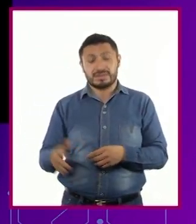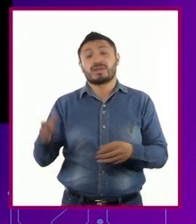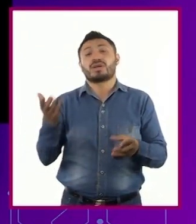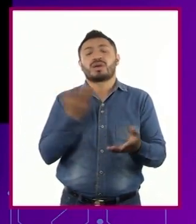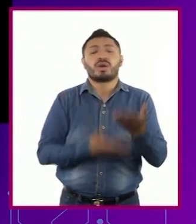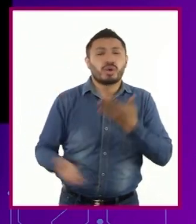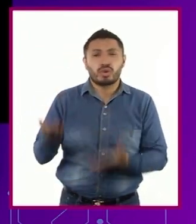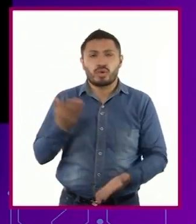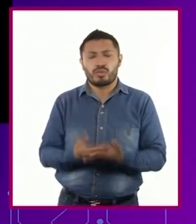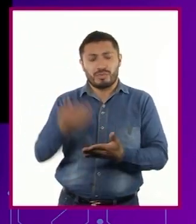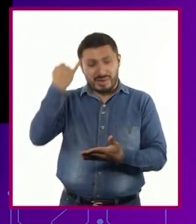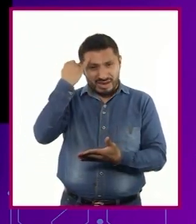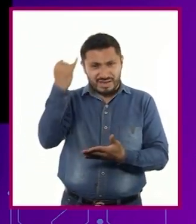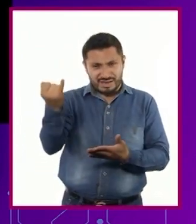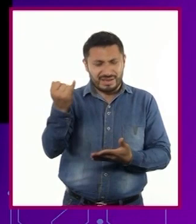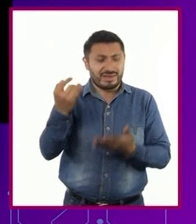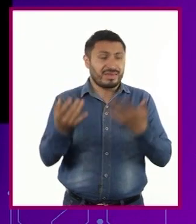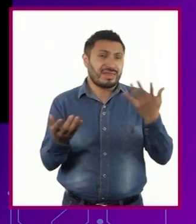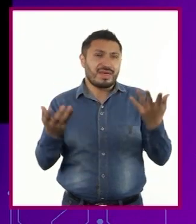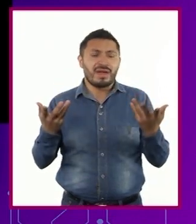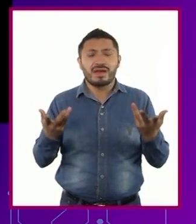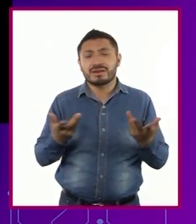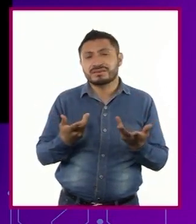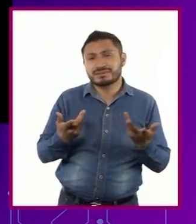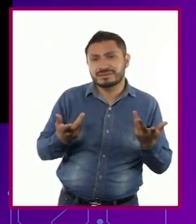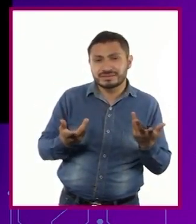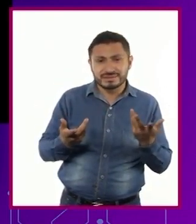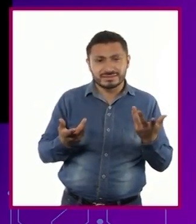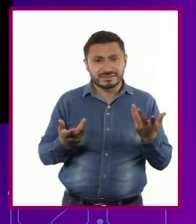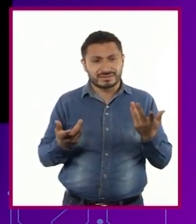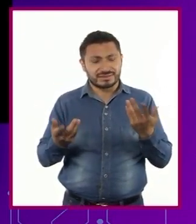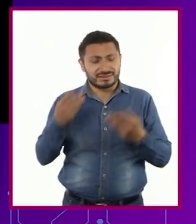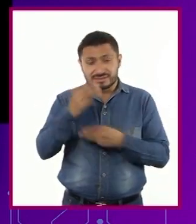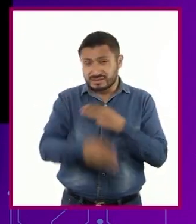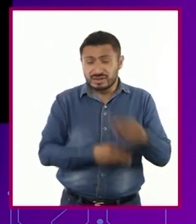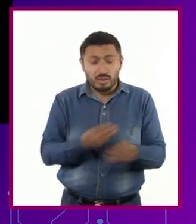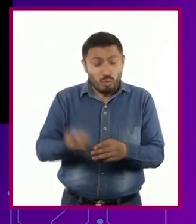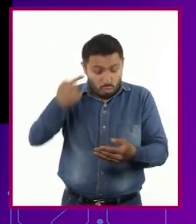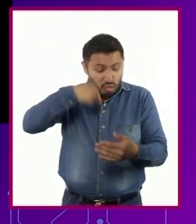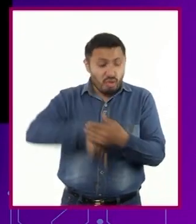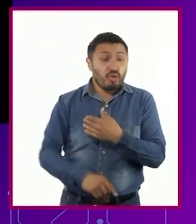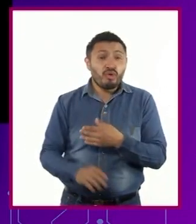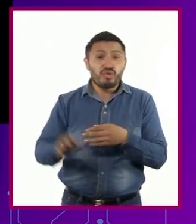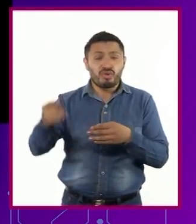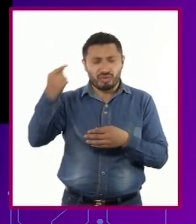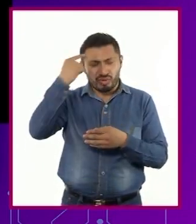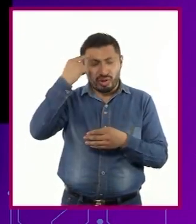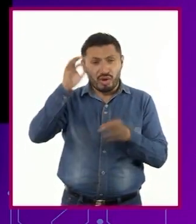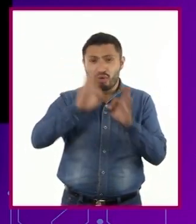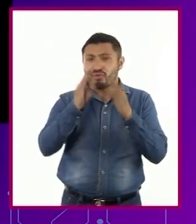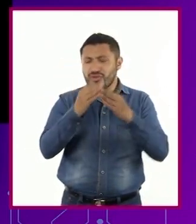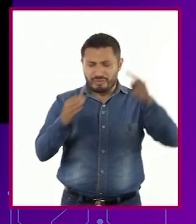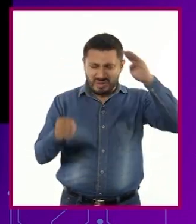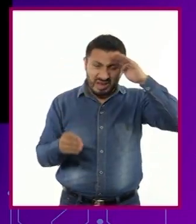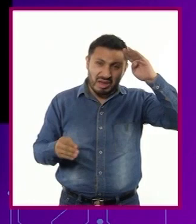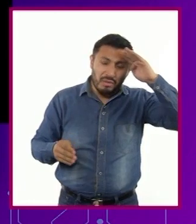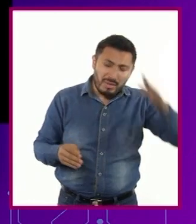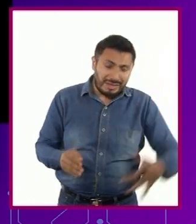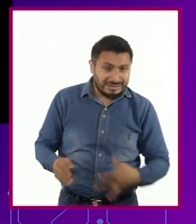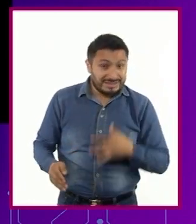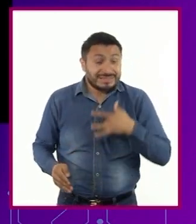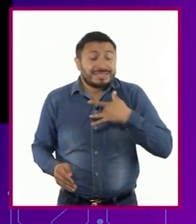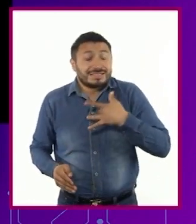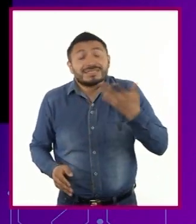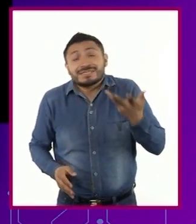nuestra percepción, nuestro mundo propio, nuestra manera de pensar, de